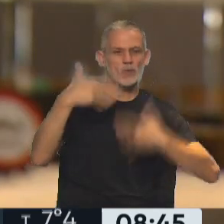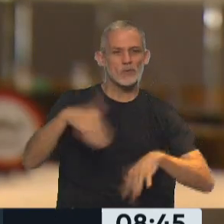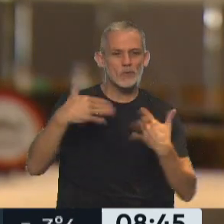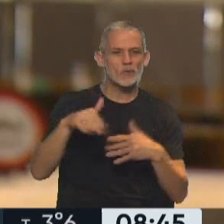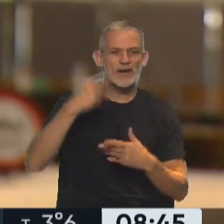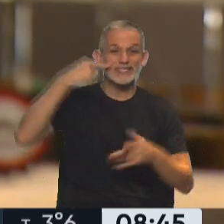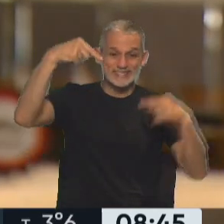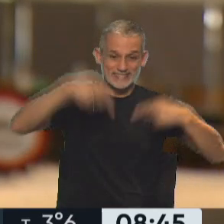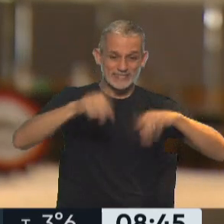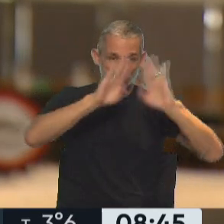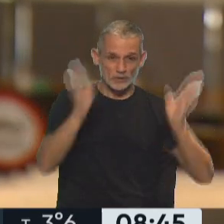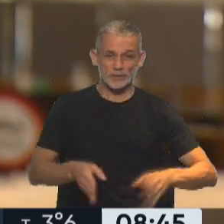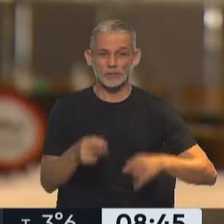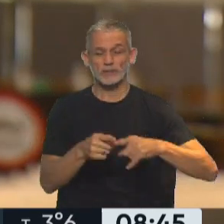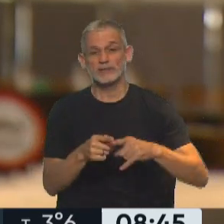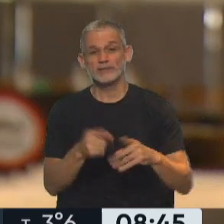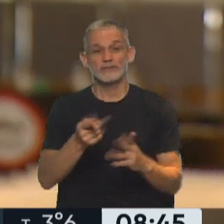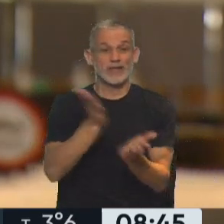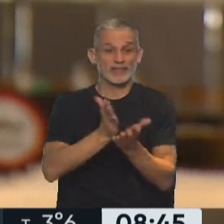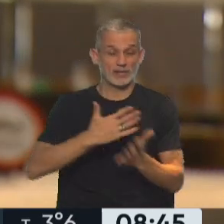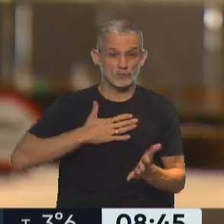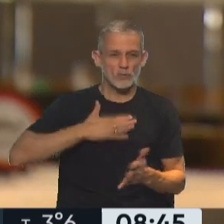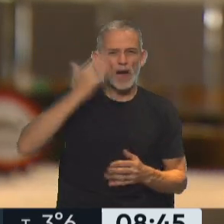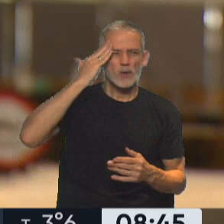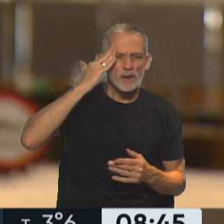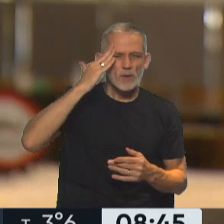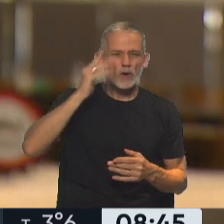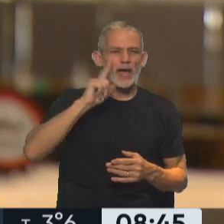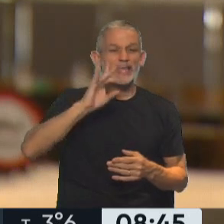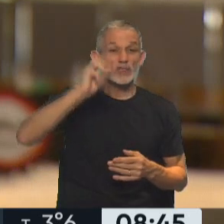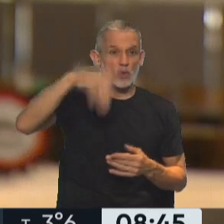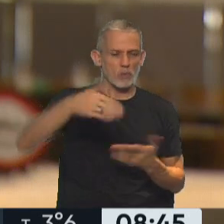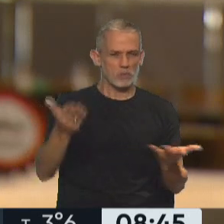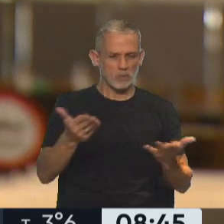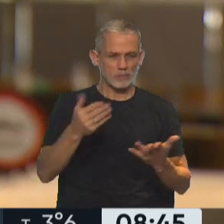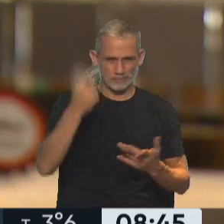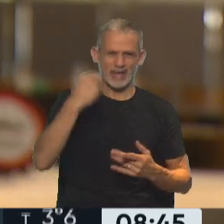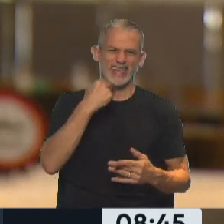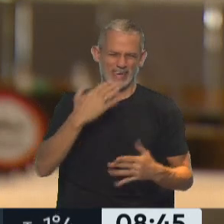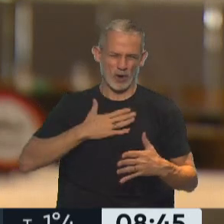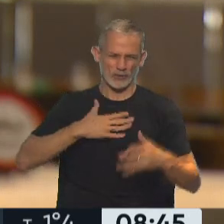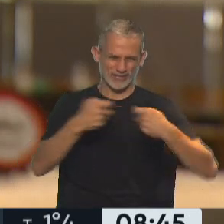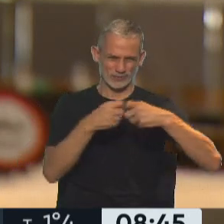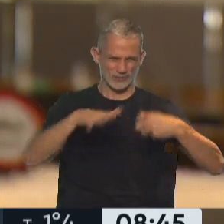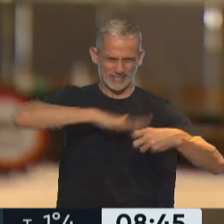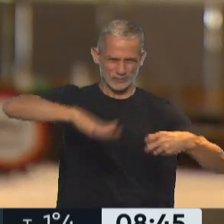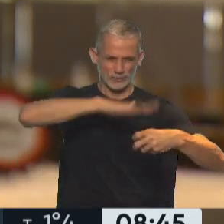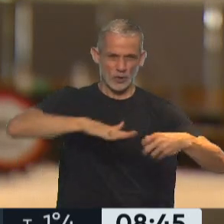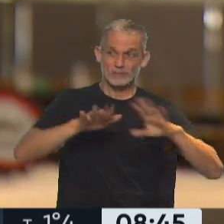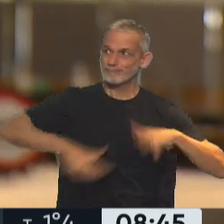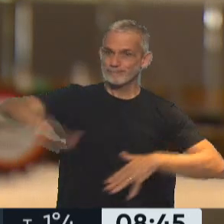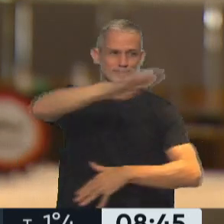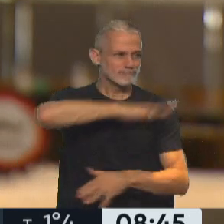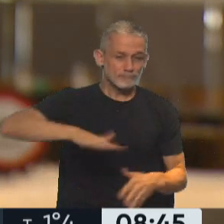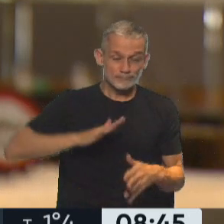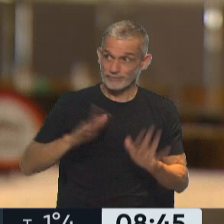este Instituto de Derechos Humanos y Memoria, IDUM, una iniciativa de la agrupación Hijos, acá en este espacio donde nosotros